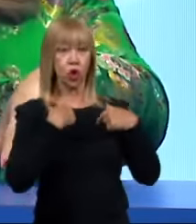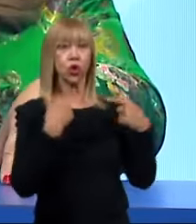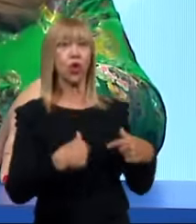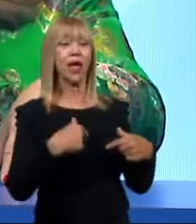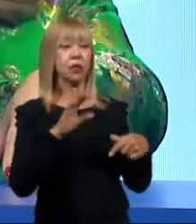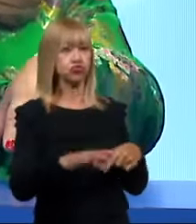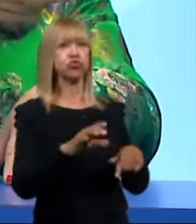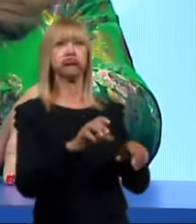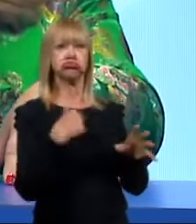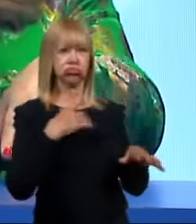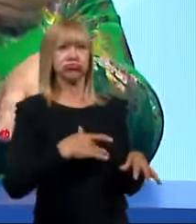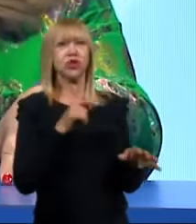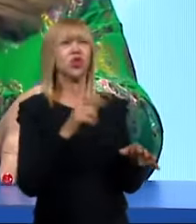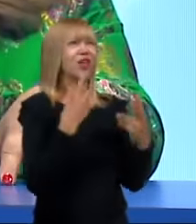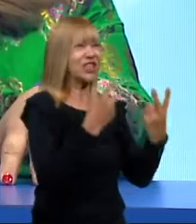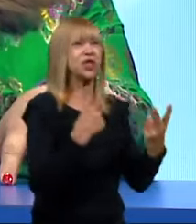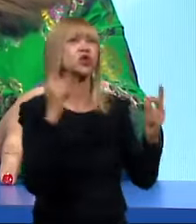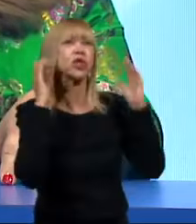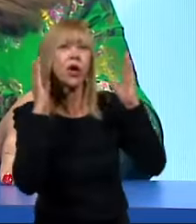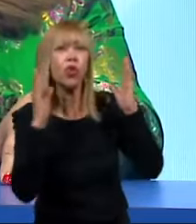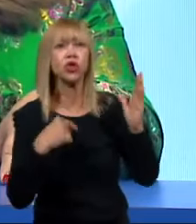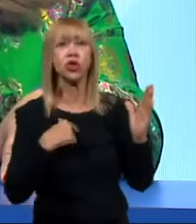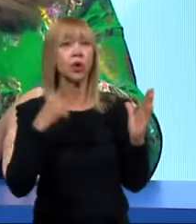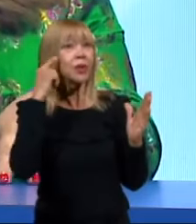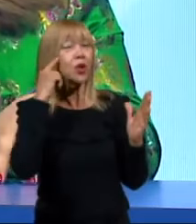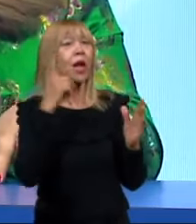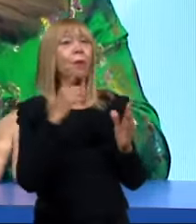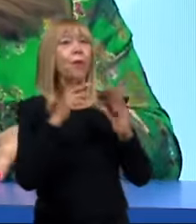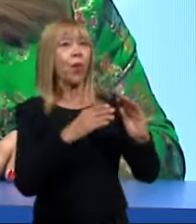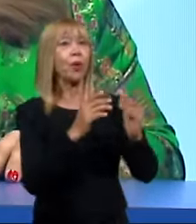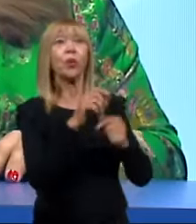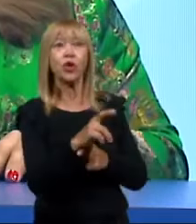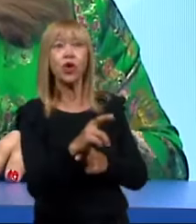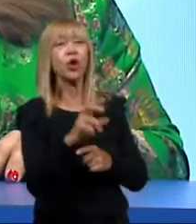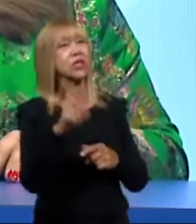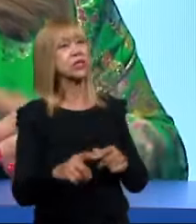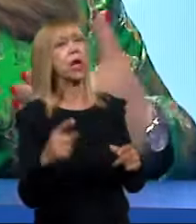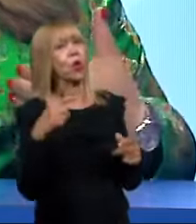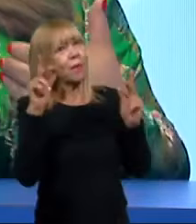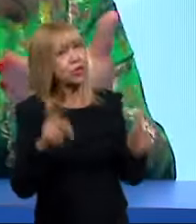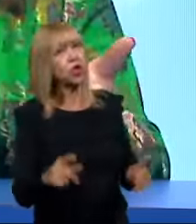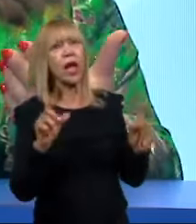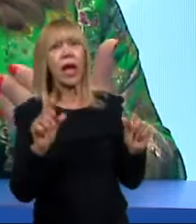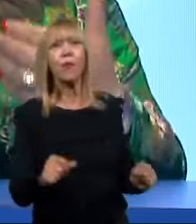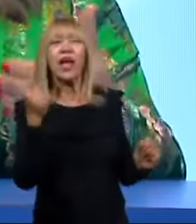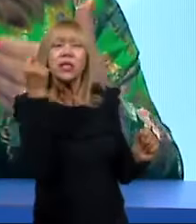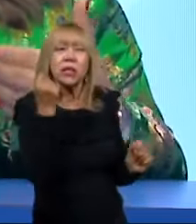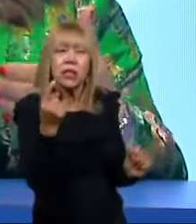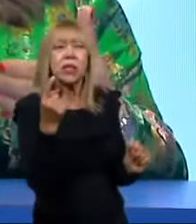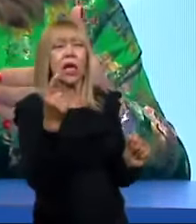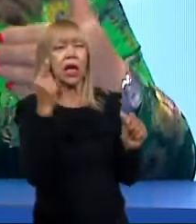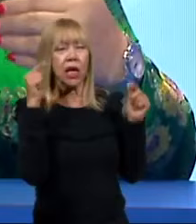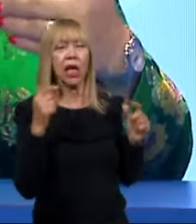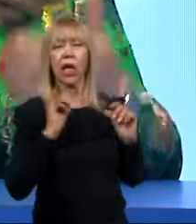en tus zapatos, yo te visito, yo te escucho, y yo creo que el pueblo de Puerto Rico ya necesita a alguien que pueda entender y ponerse